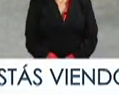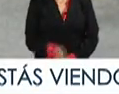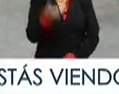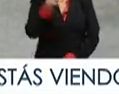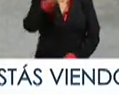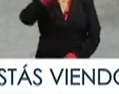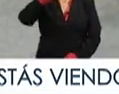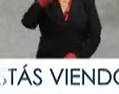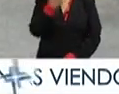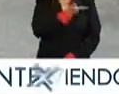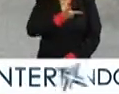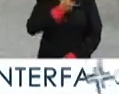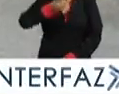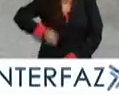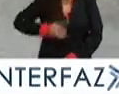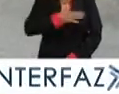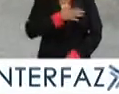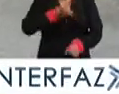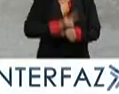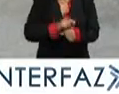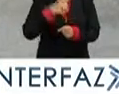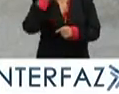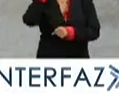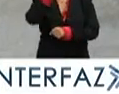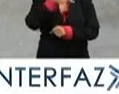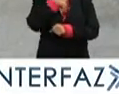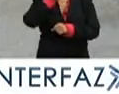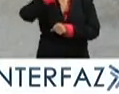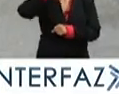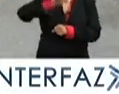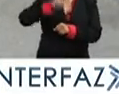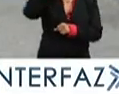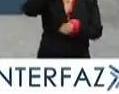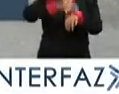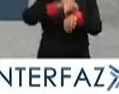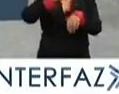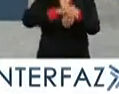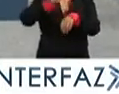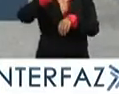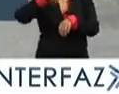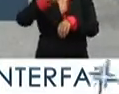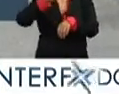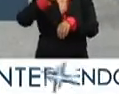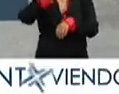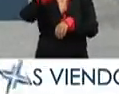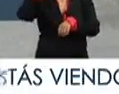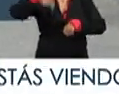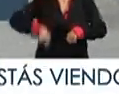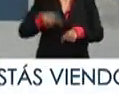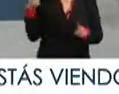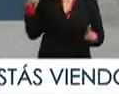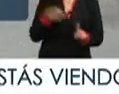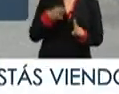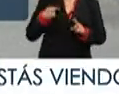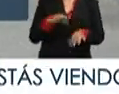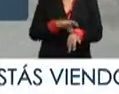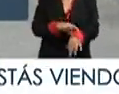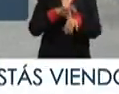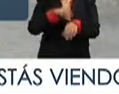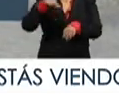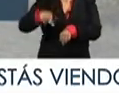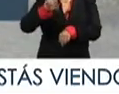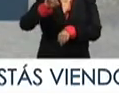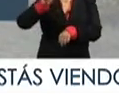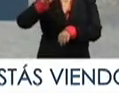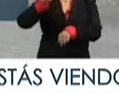Así es, Jorge, qué gusto saludarte. Muy buenos días para ti, para Ana Cristina, para nuestros amigos de Interfaz, transmitiendo directamente en vivo desde